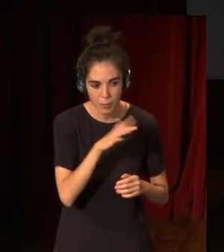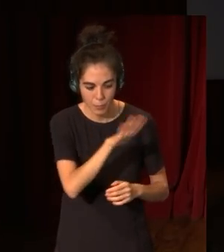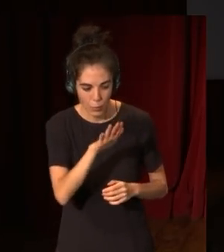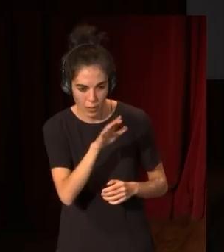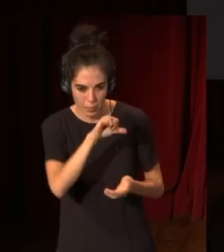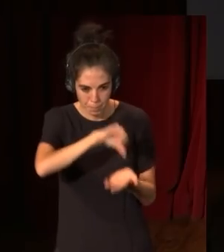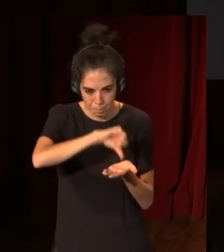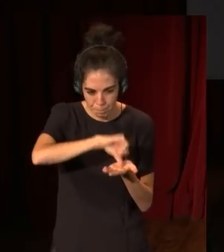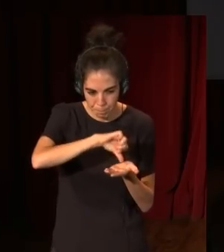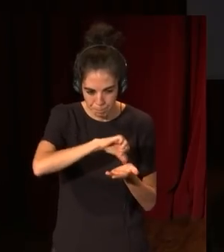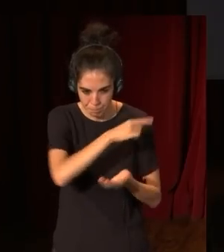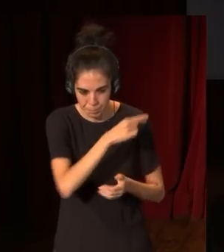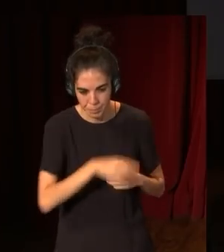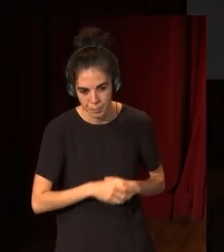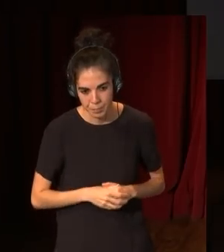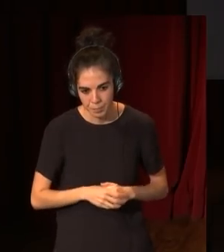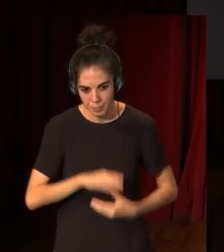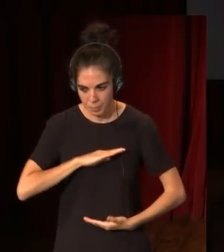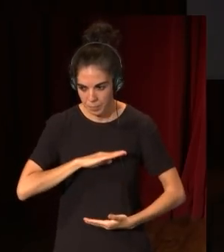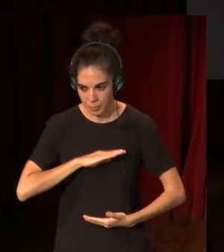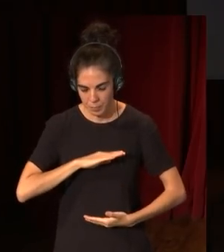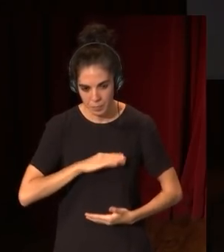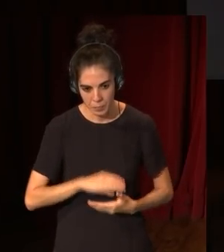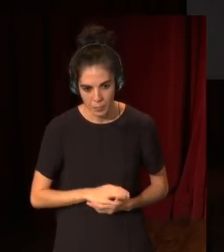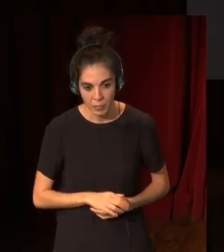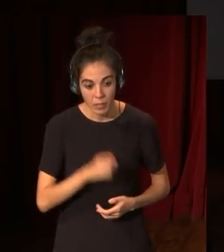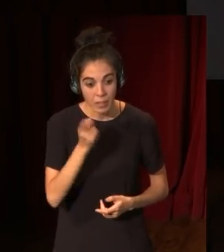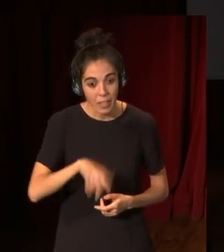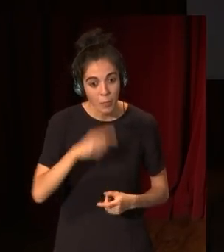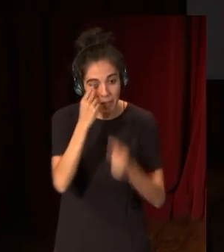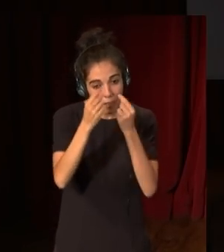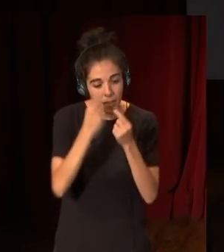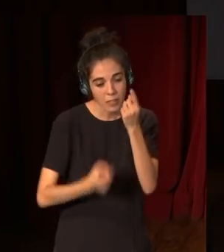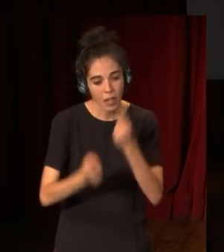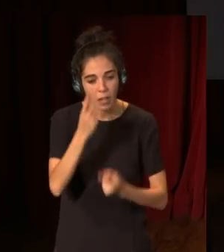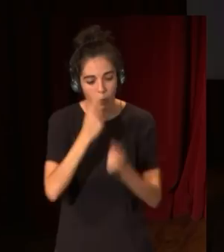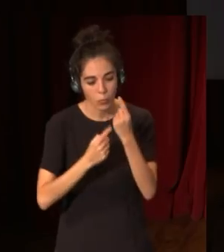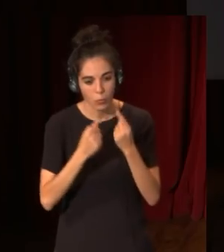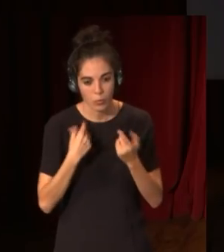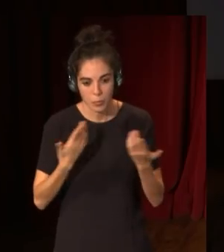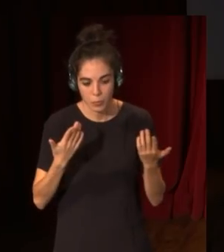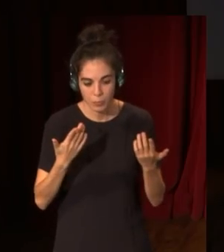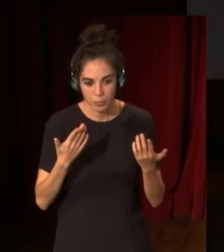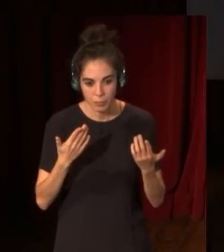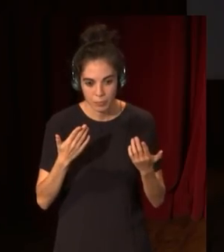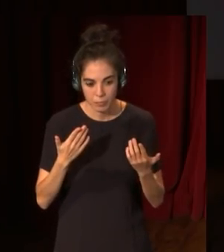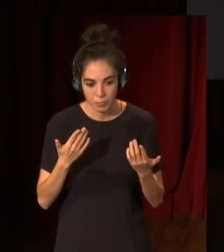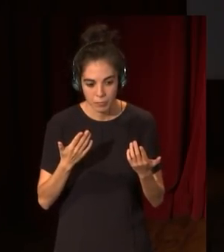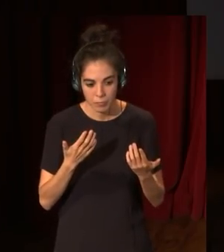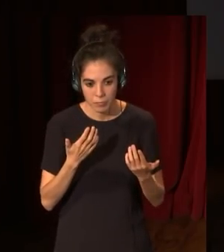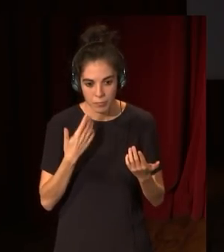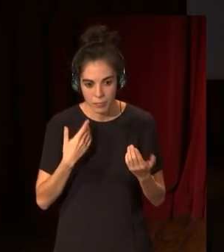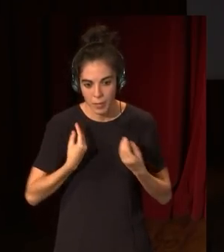la figura y también en algunos detalles de las escenas de la vida de la narración